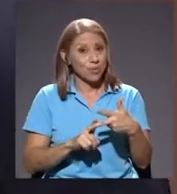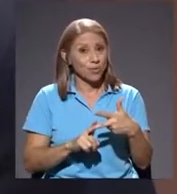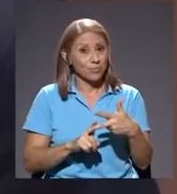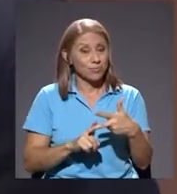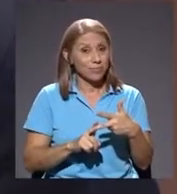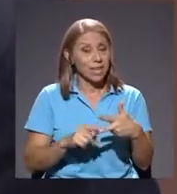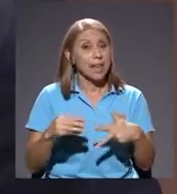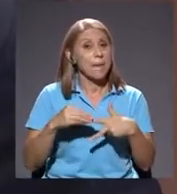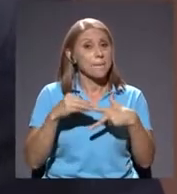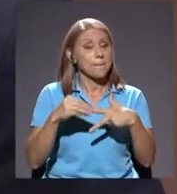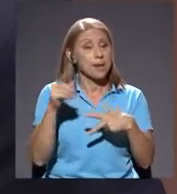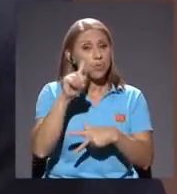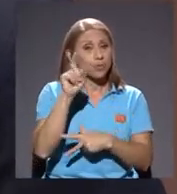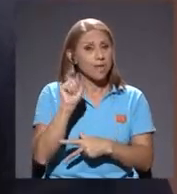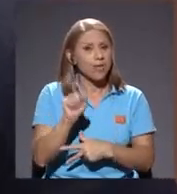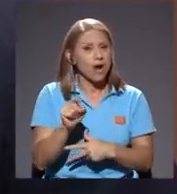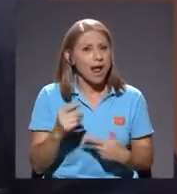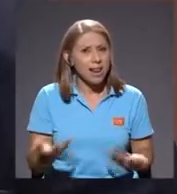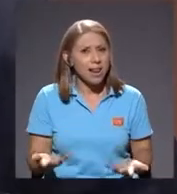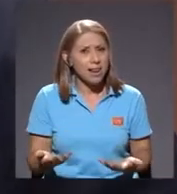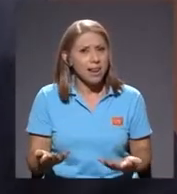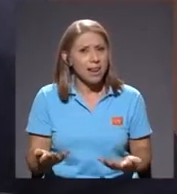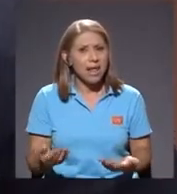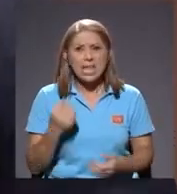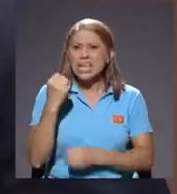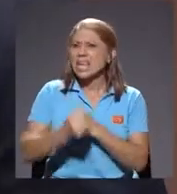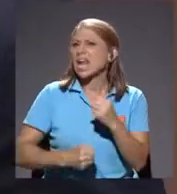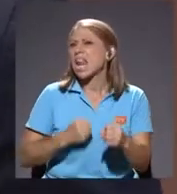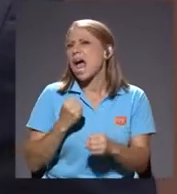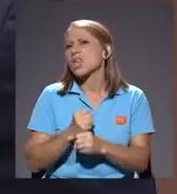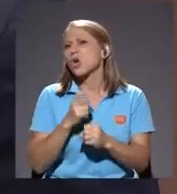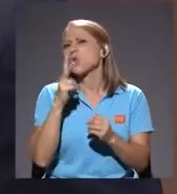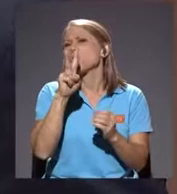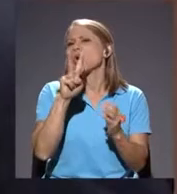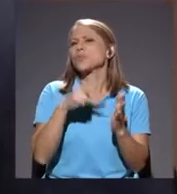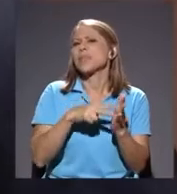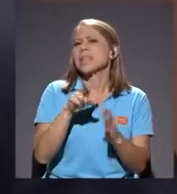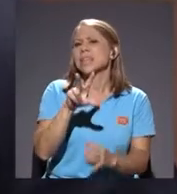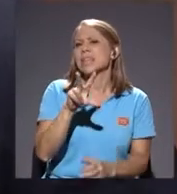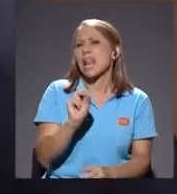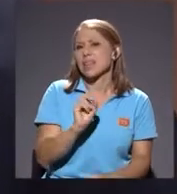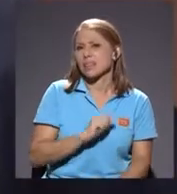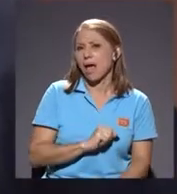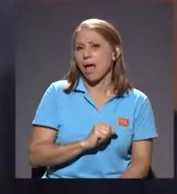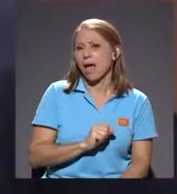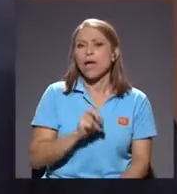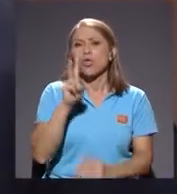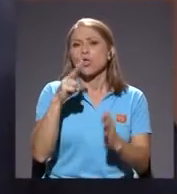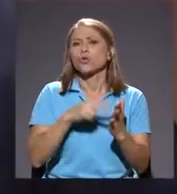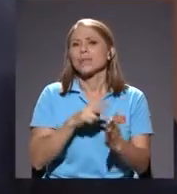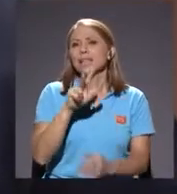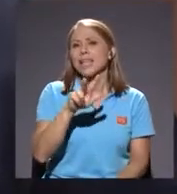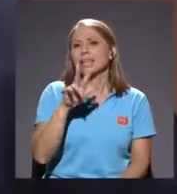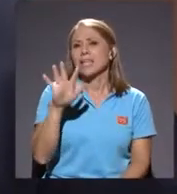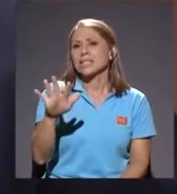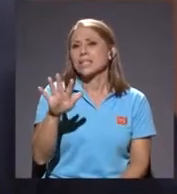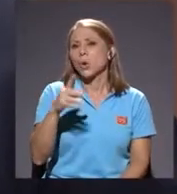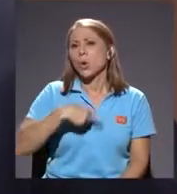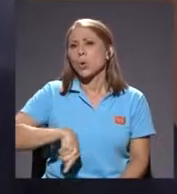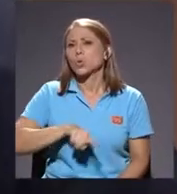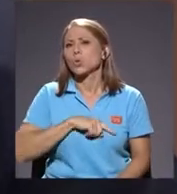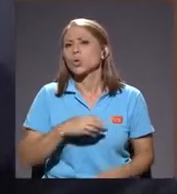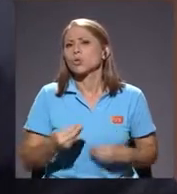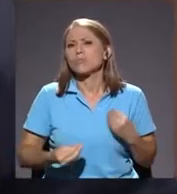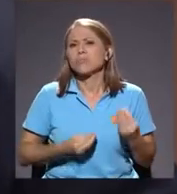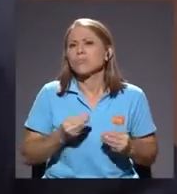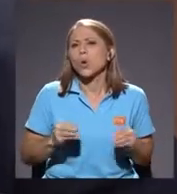planteamiento bueno y en el 2030 2035 verá como queremos estar y